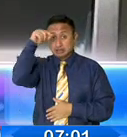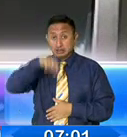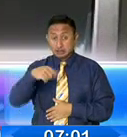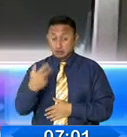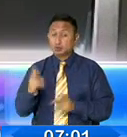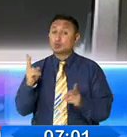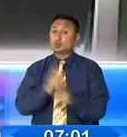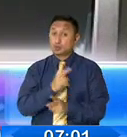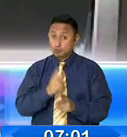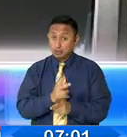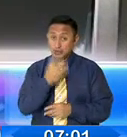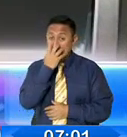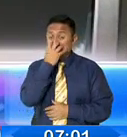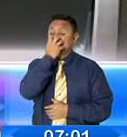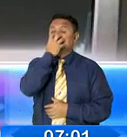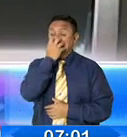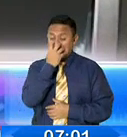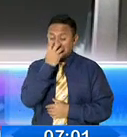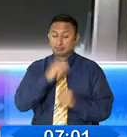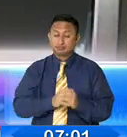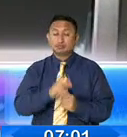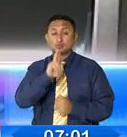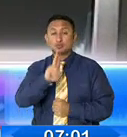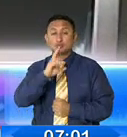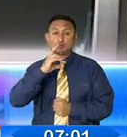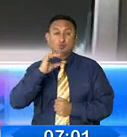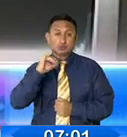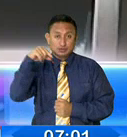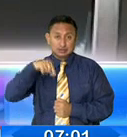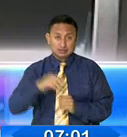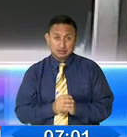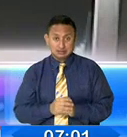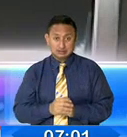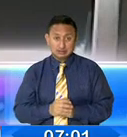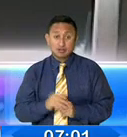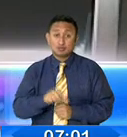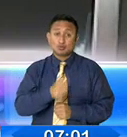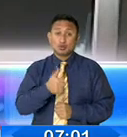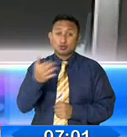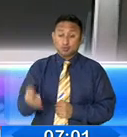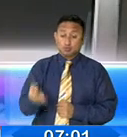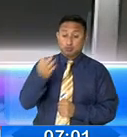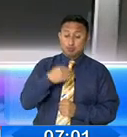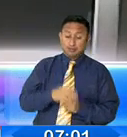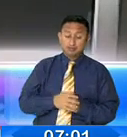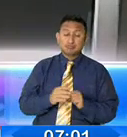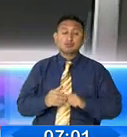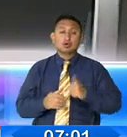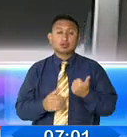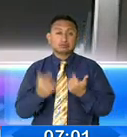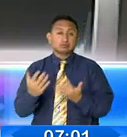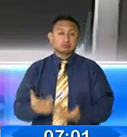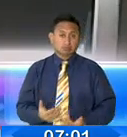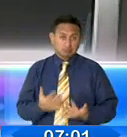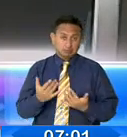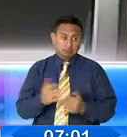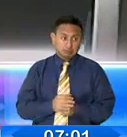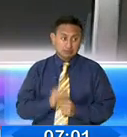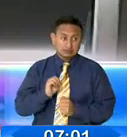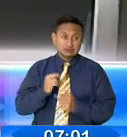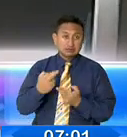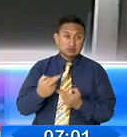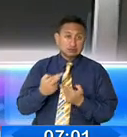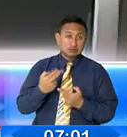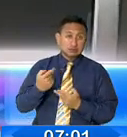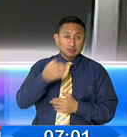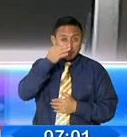terapia intensiva, otros que estuvieron contagiados, otros que esperaban los resultados de sus